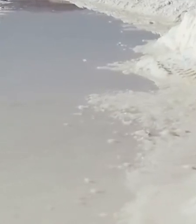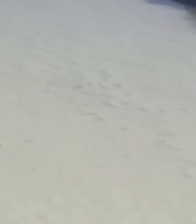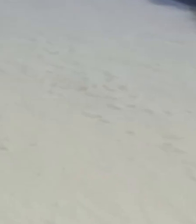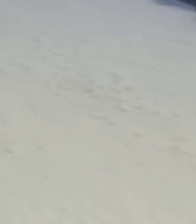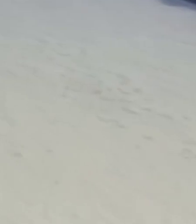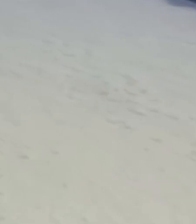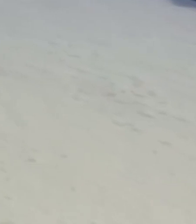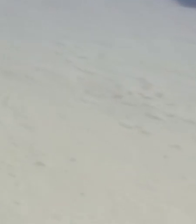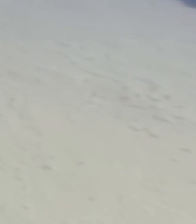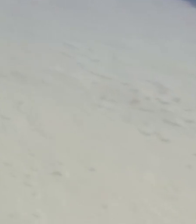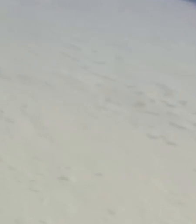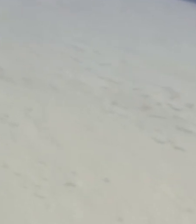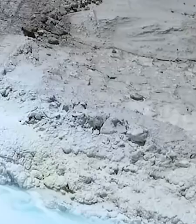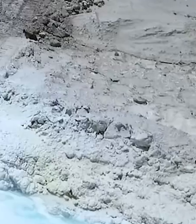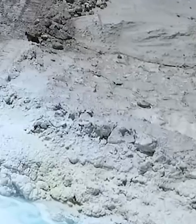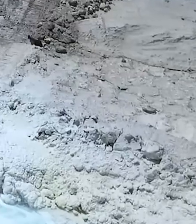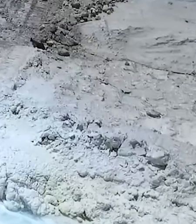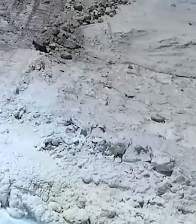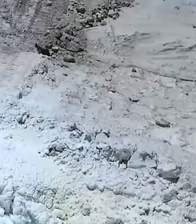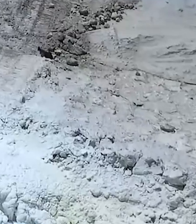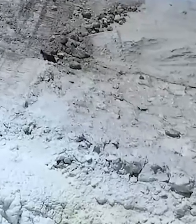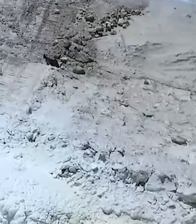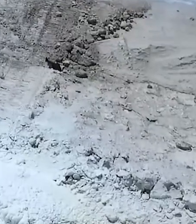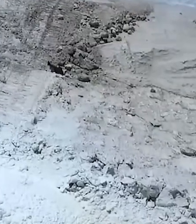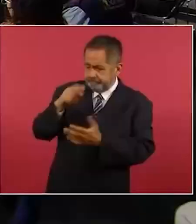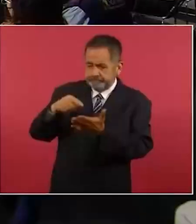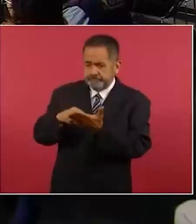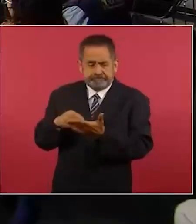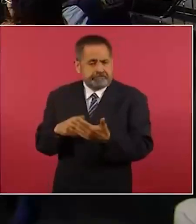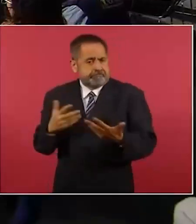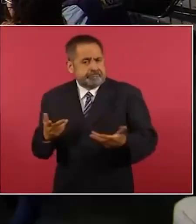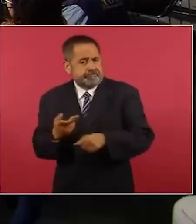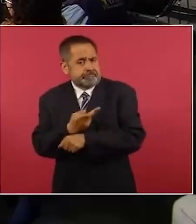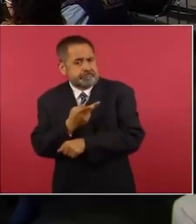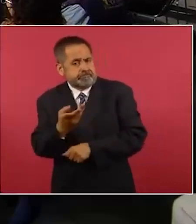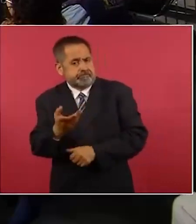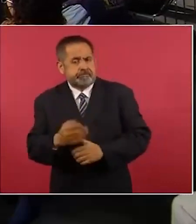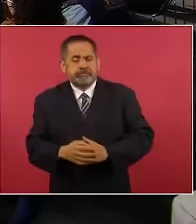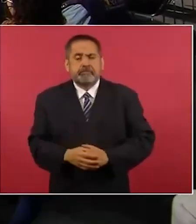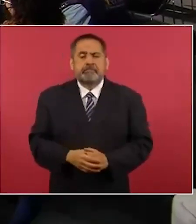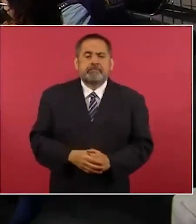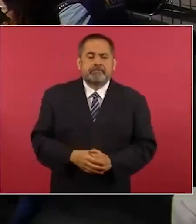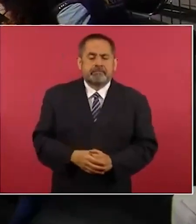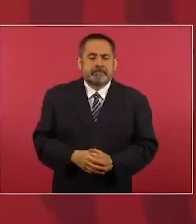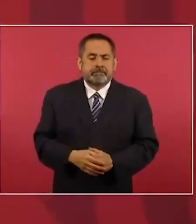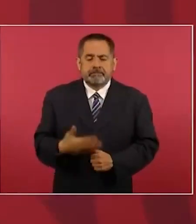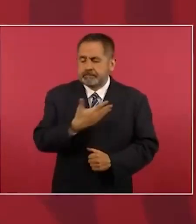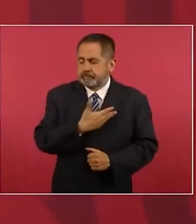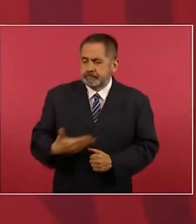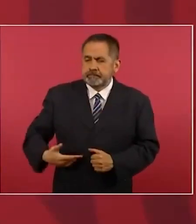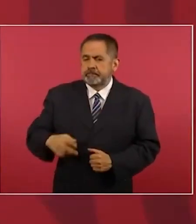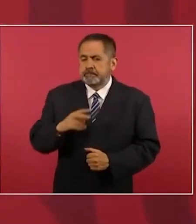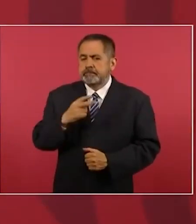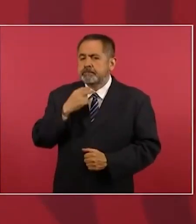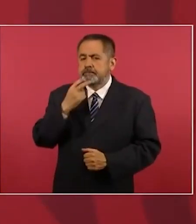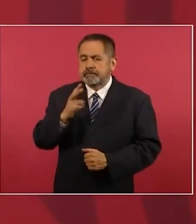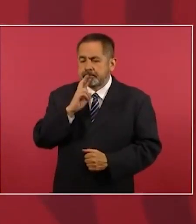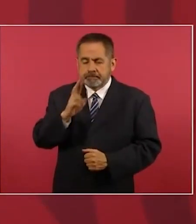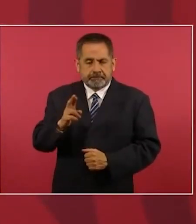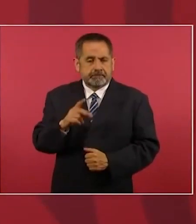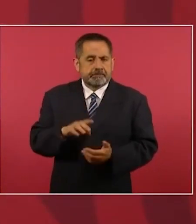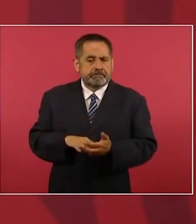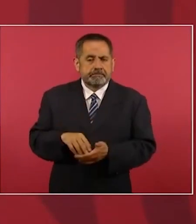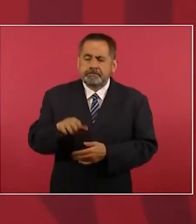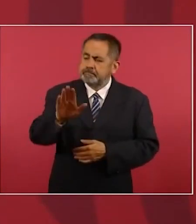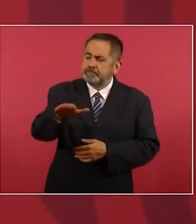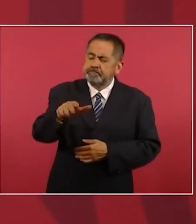será quien lleve a cabo la etapa inicial del proyecto. En conferencia de prensa el presidente de México, Andrés Manuel López Obrador,